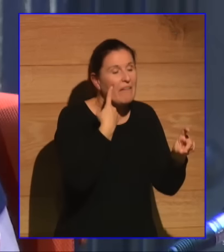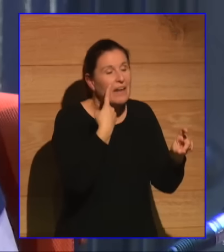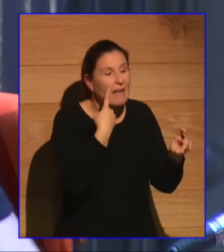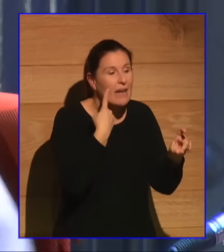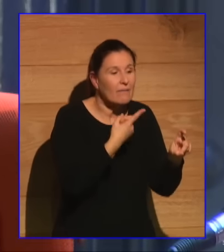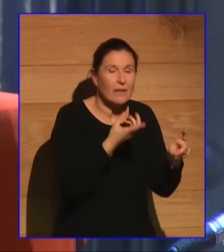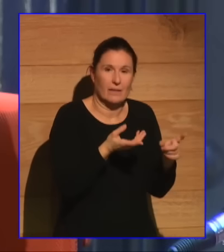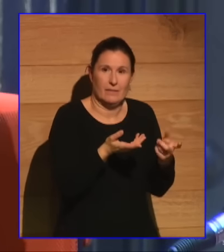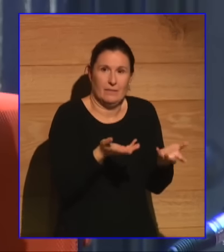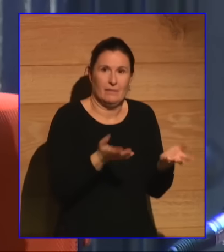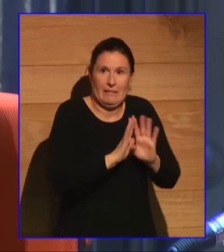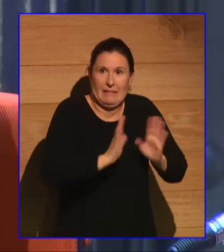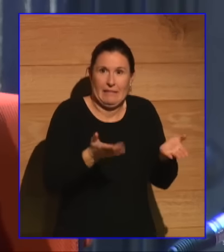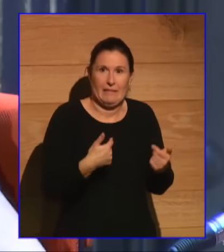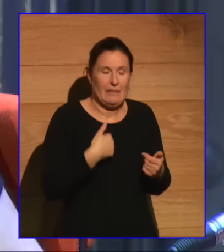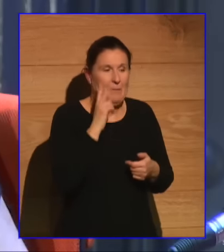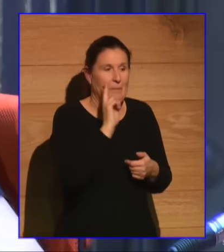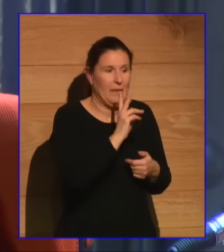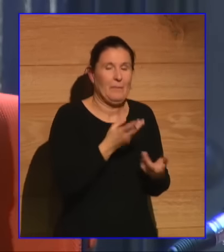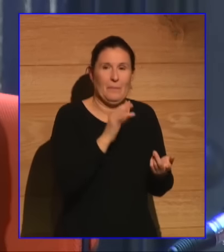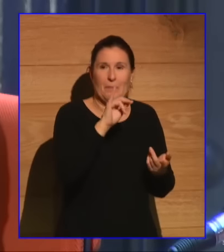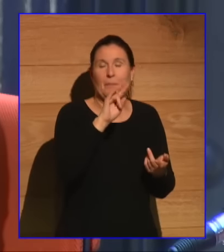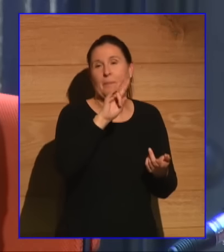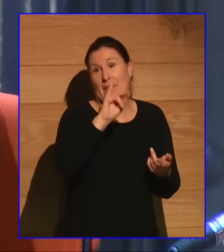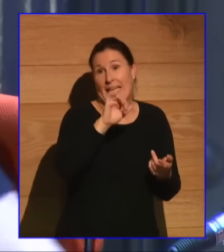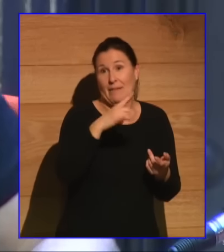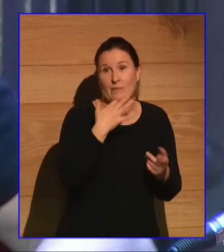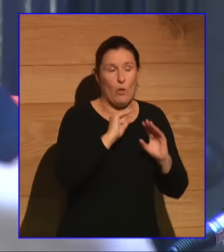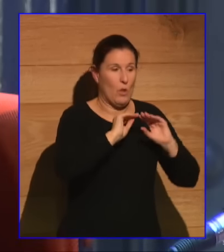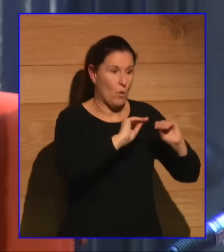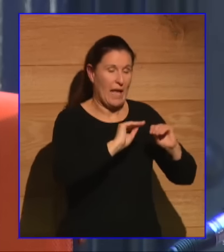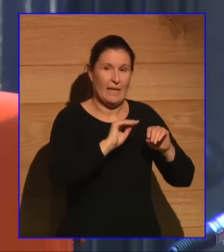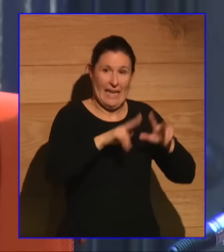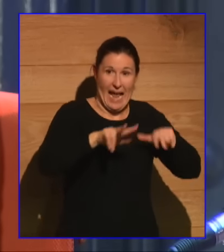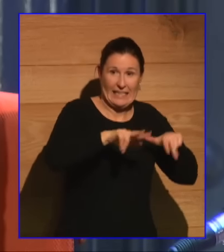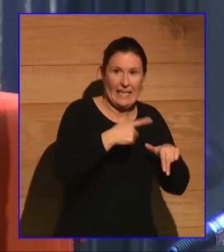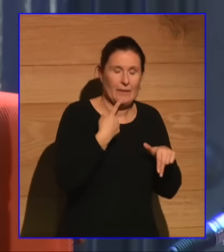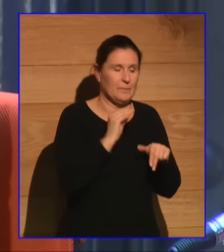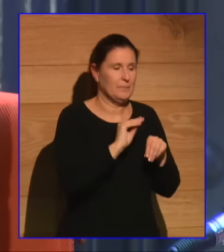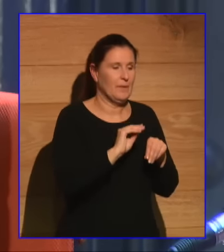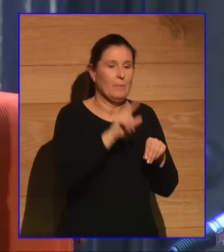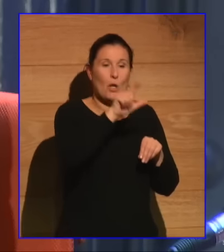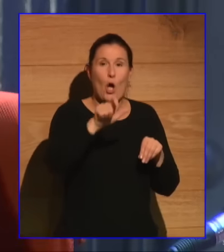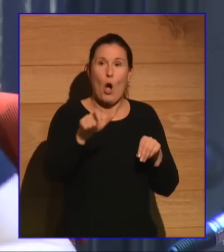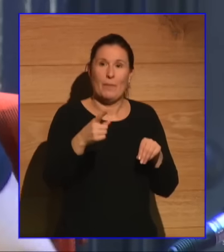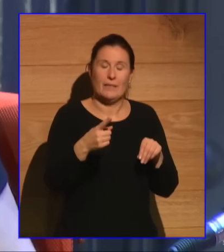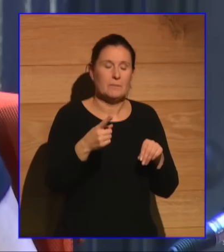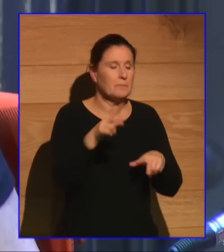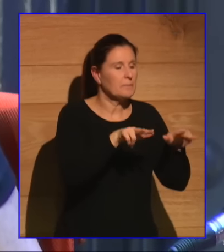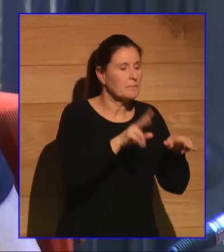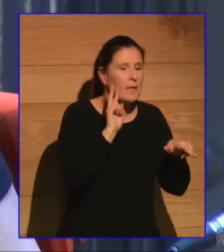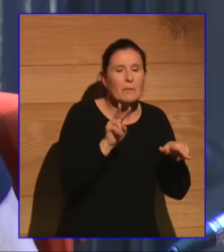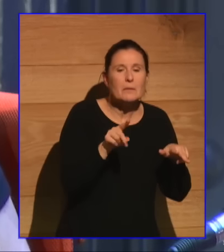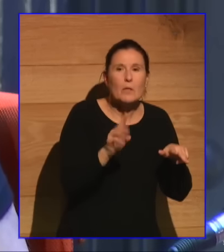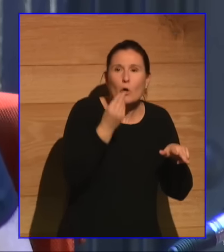cómo funciona. Ves cómo funciona el behaviorismo de una lagartija. Coges una lagartija, le pones hombres pequeñitos delante y a ver si se los